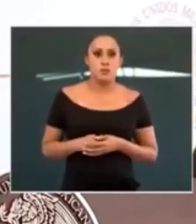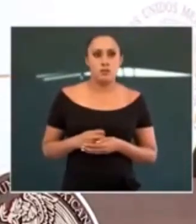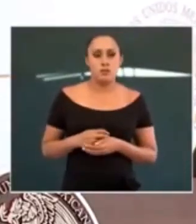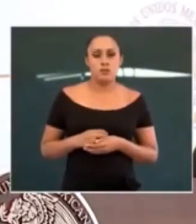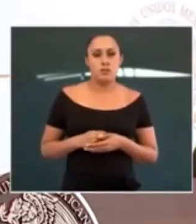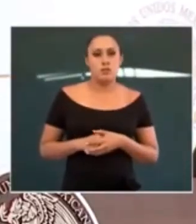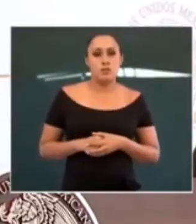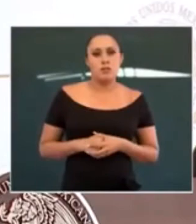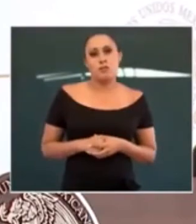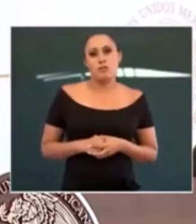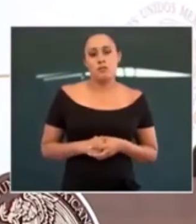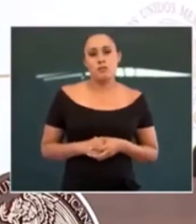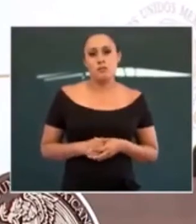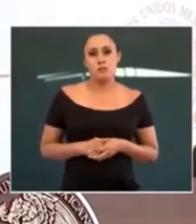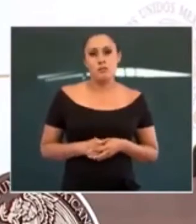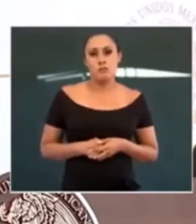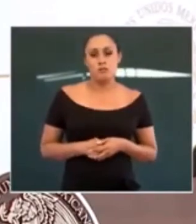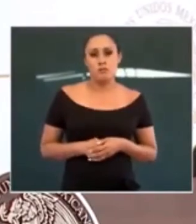una rémora,